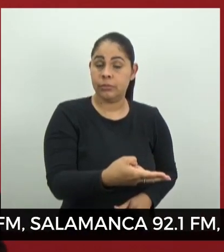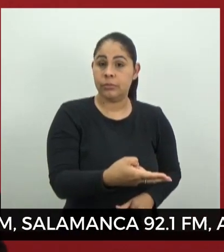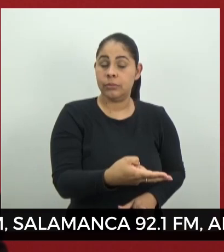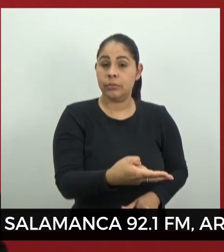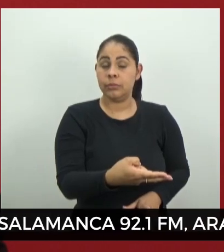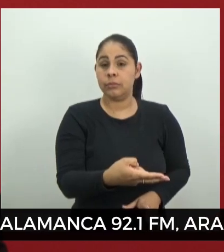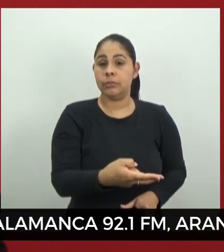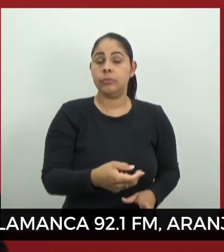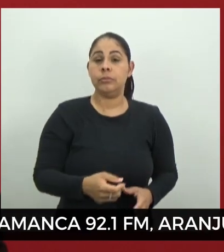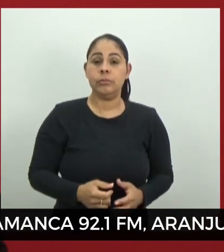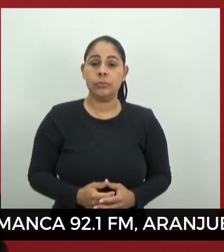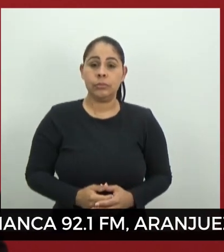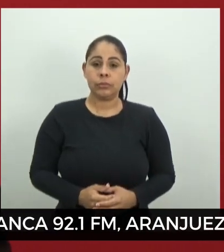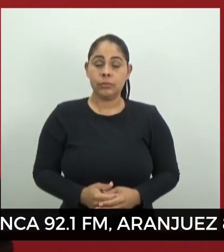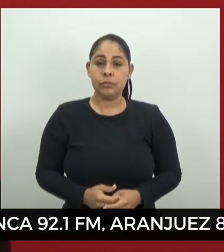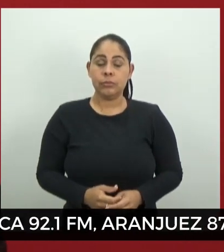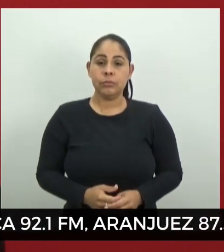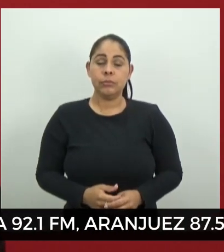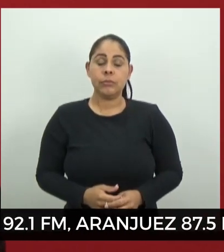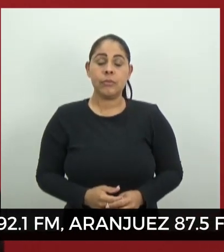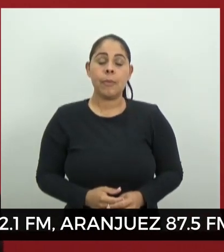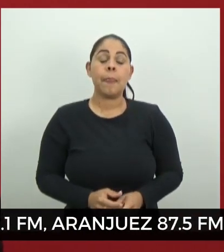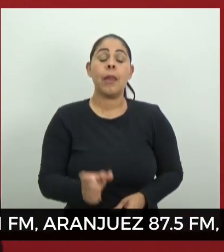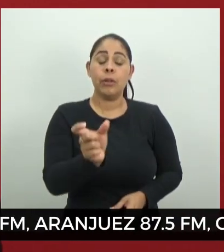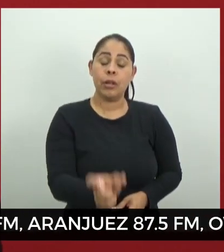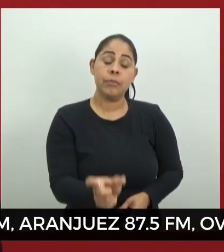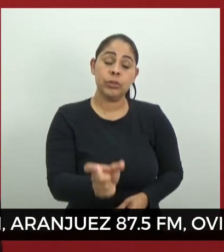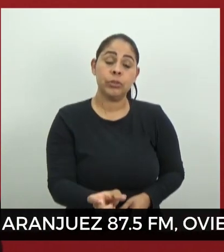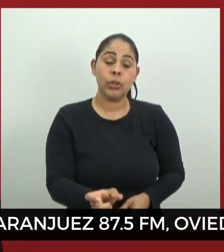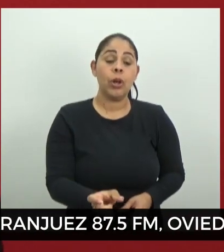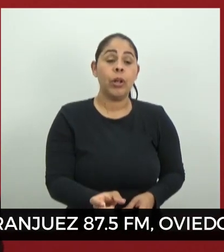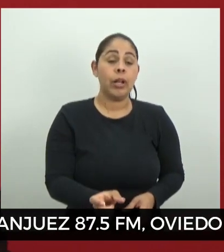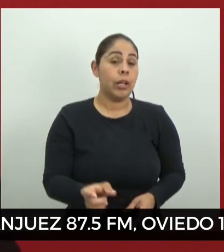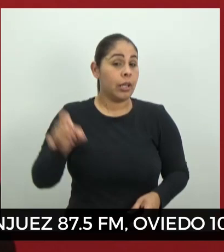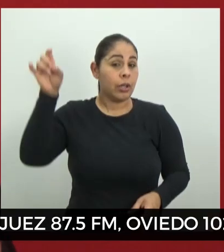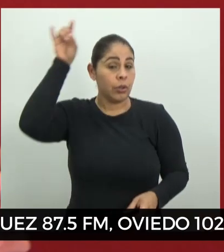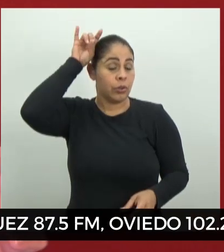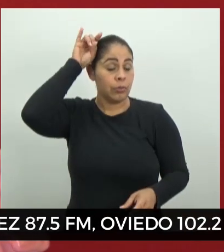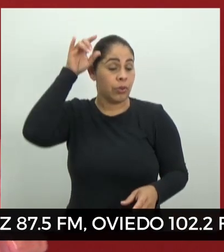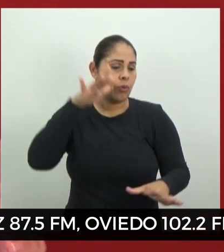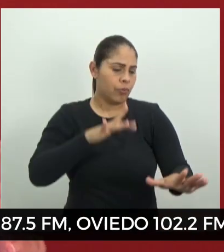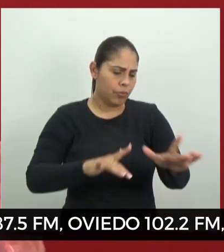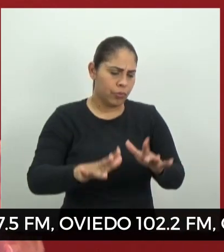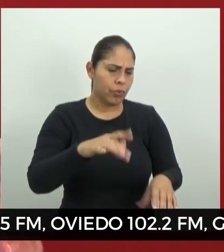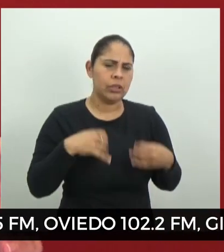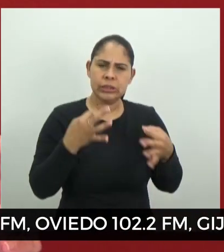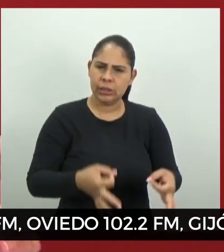daimonizomai. Algunas personas que están endemoniadas no siempre están